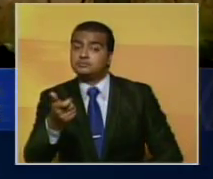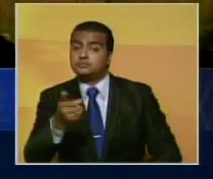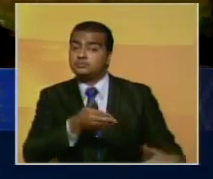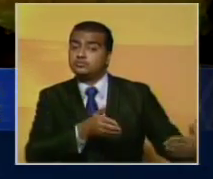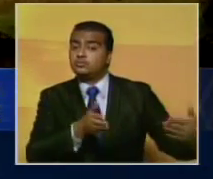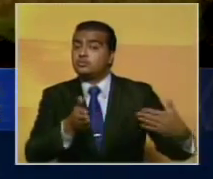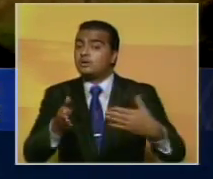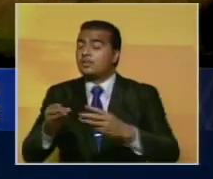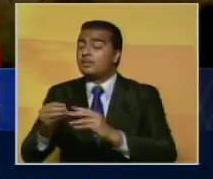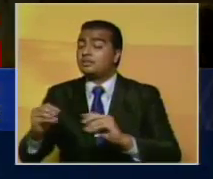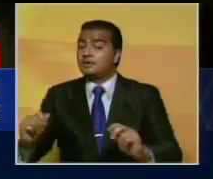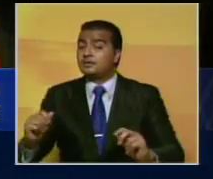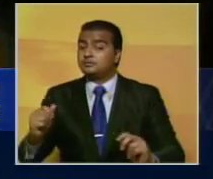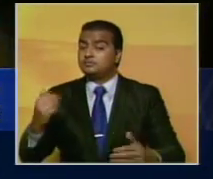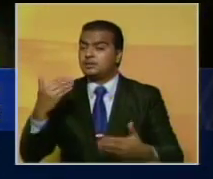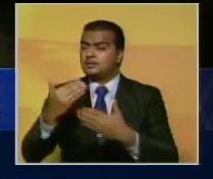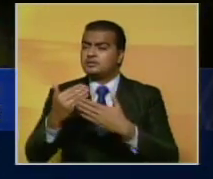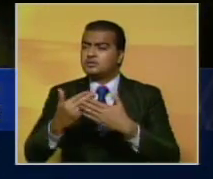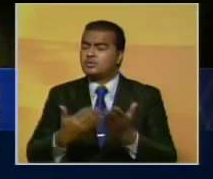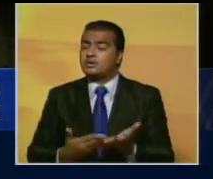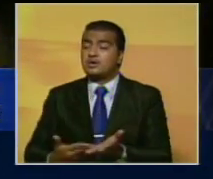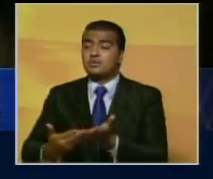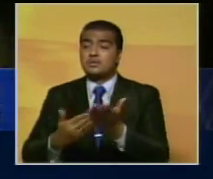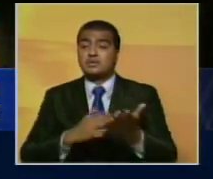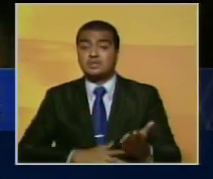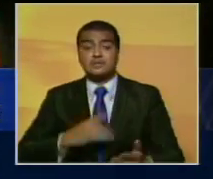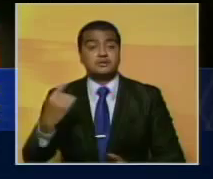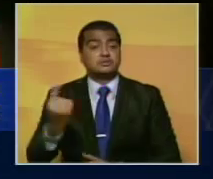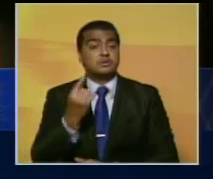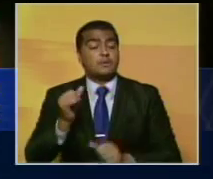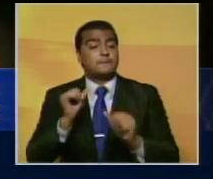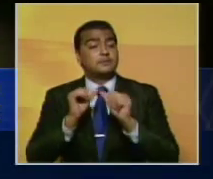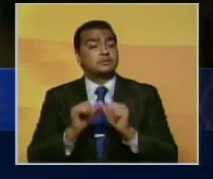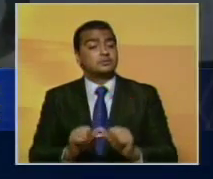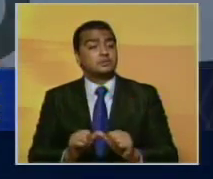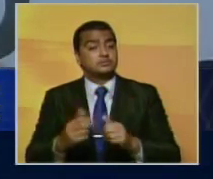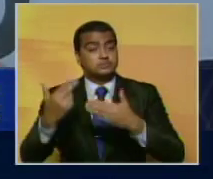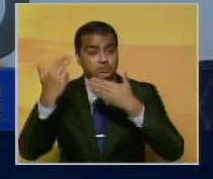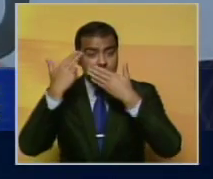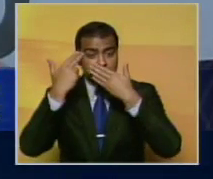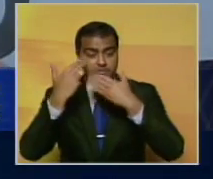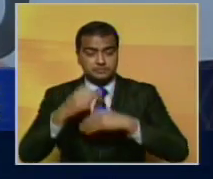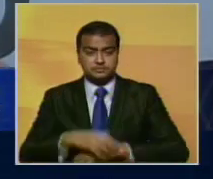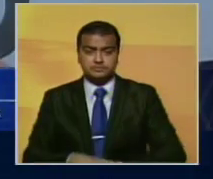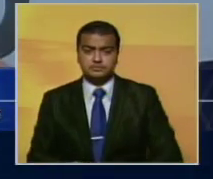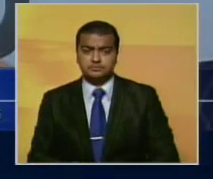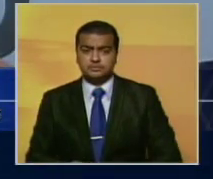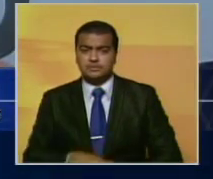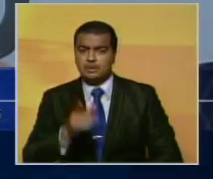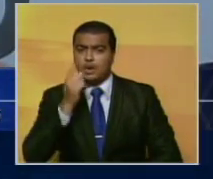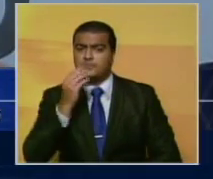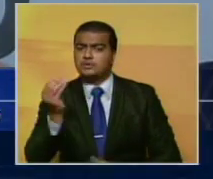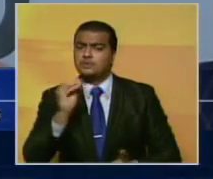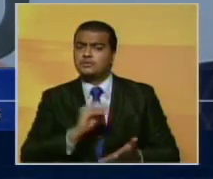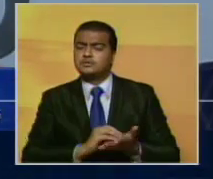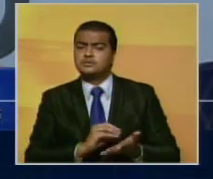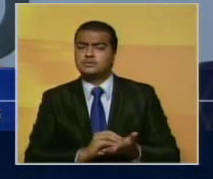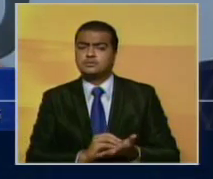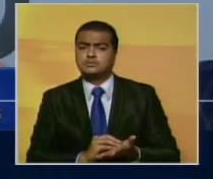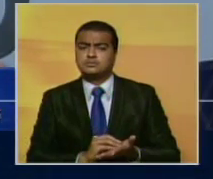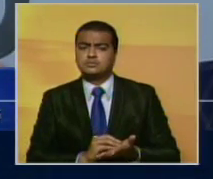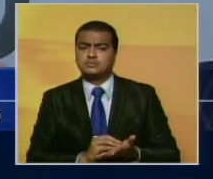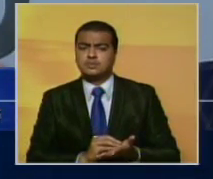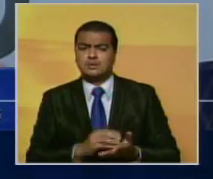camino de tierra hasta llegar a una escuela abandonada donde los mantuvieron en cautiverio el vehículo se los devolvieron es una nota